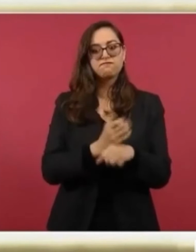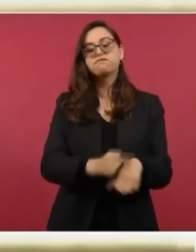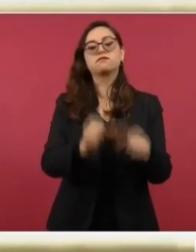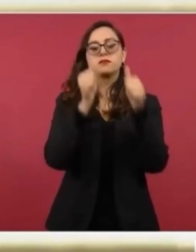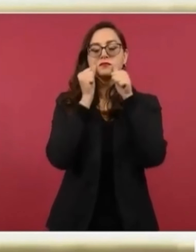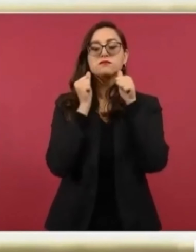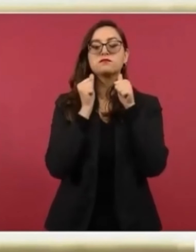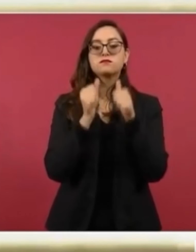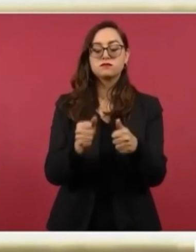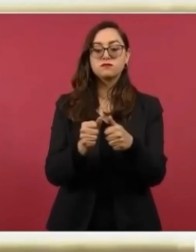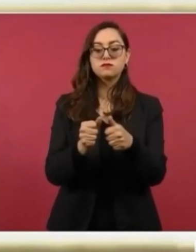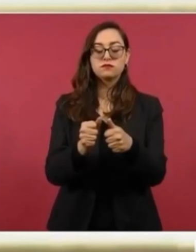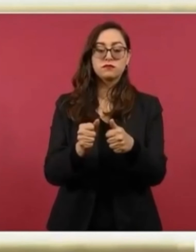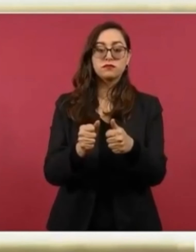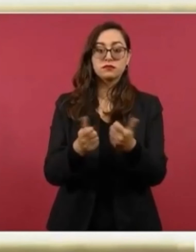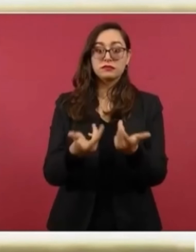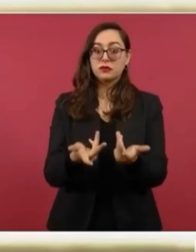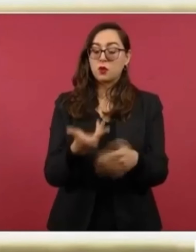importa,